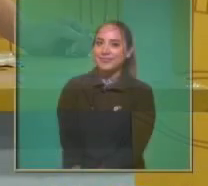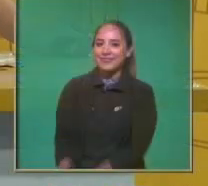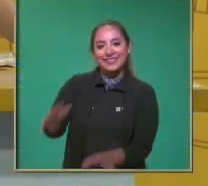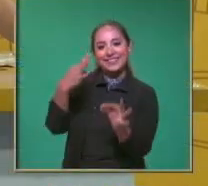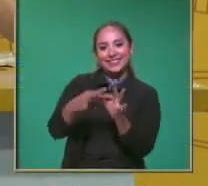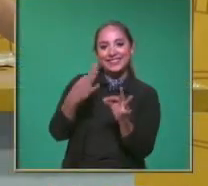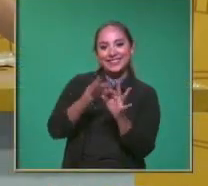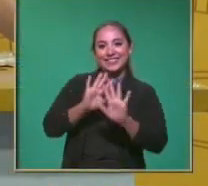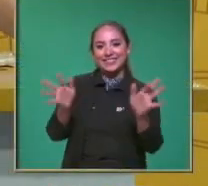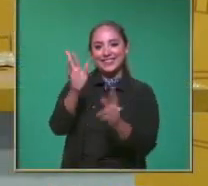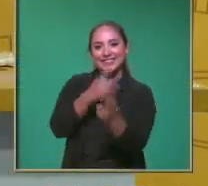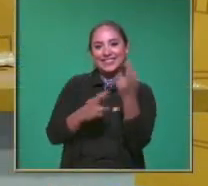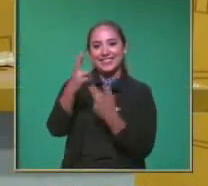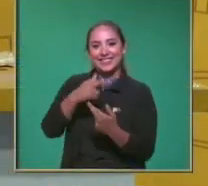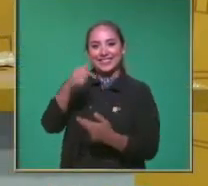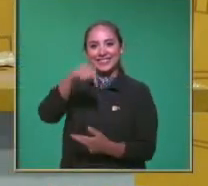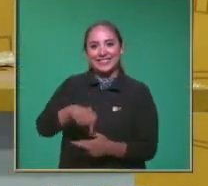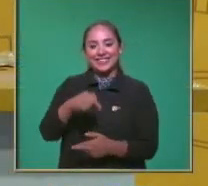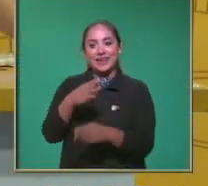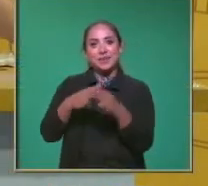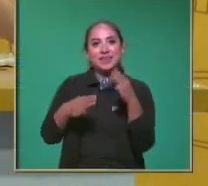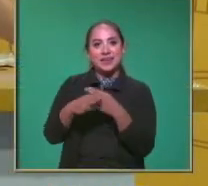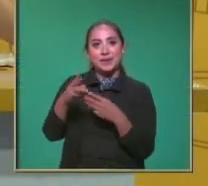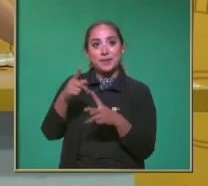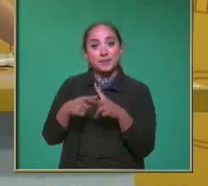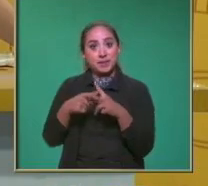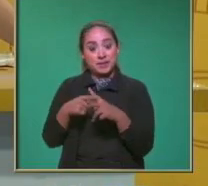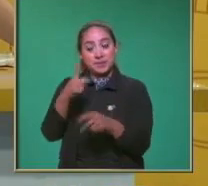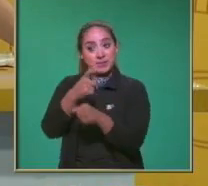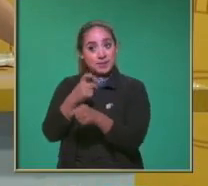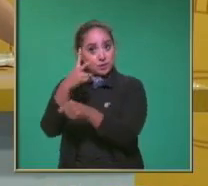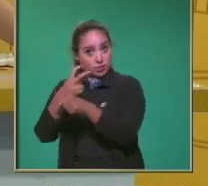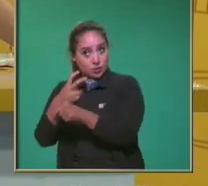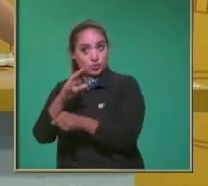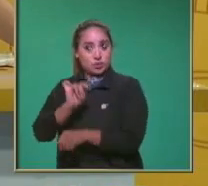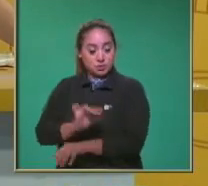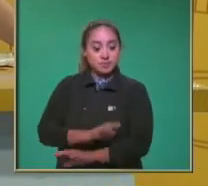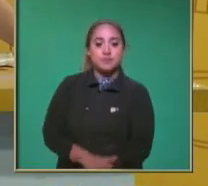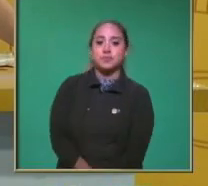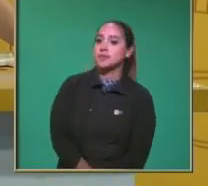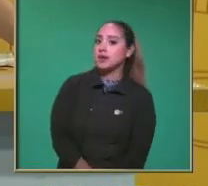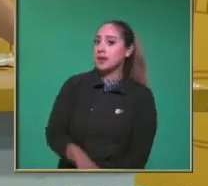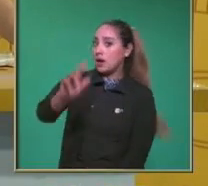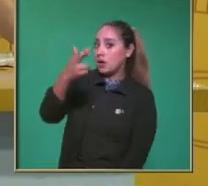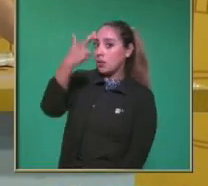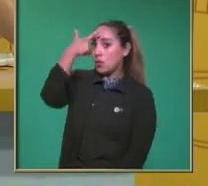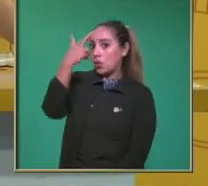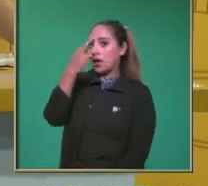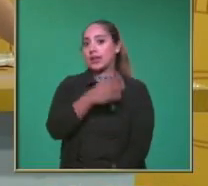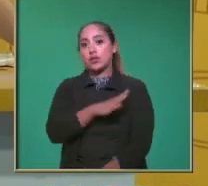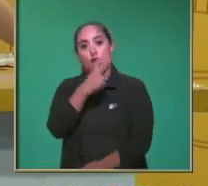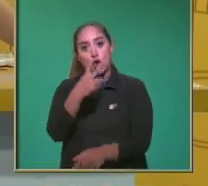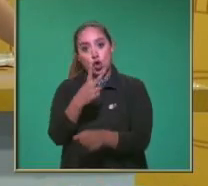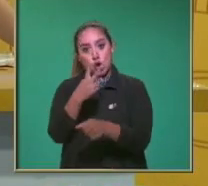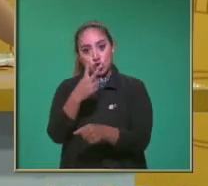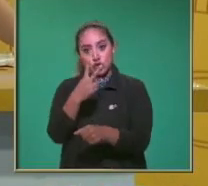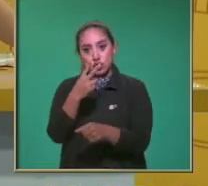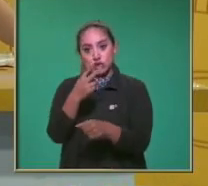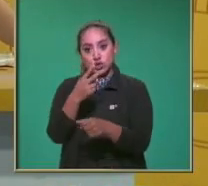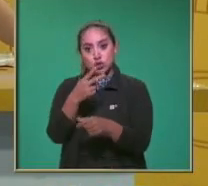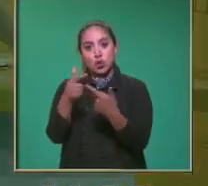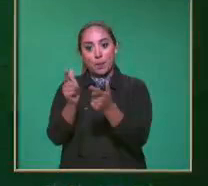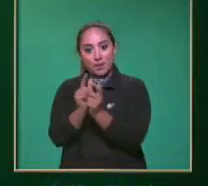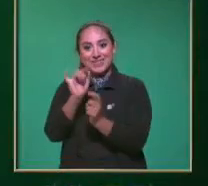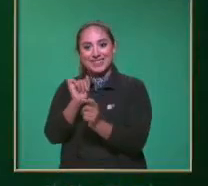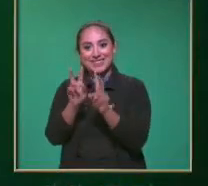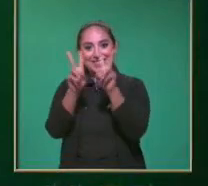Listo, ya regresamos con la asignatura de matemáticas para primer y segundo grado. Recuerda que es para los dos grados. El tema del día